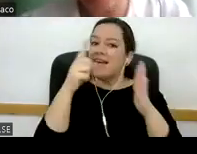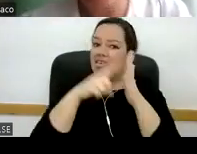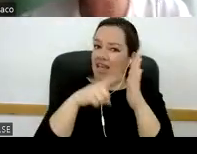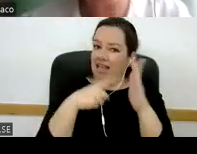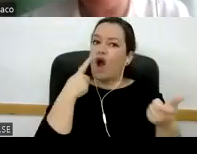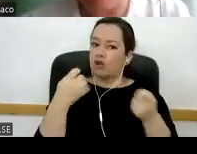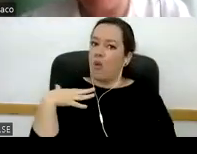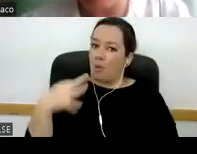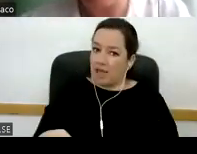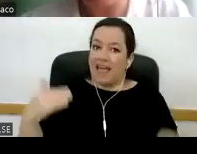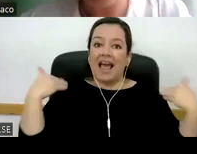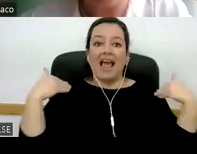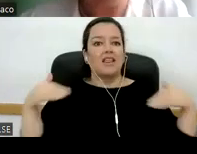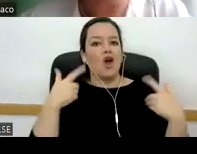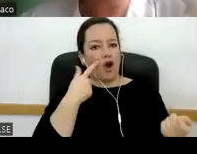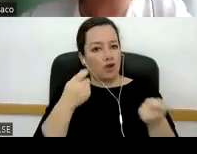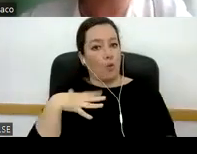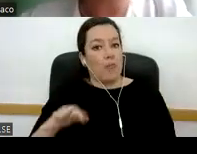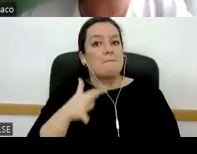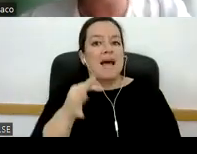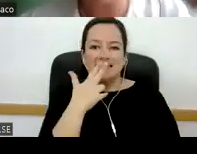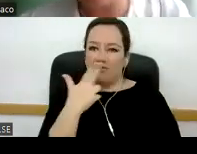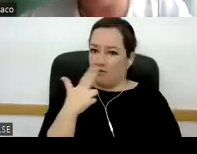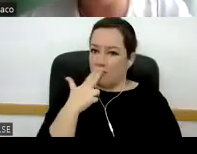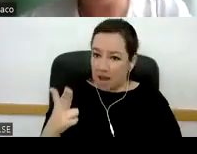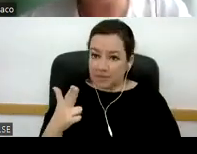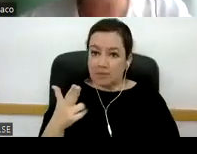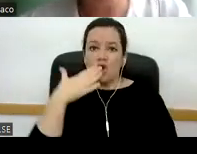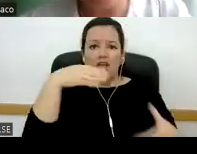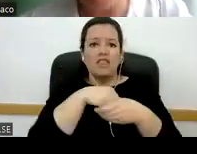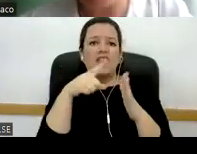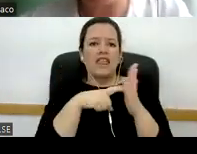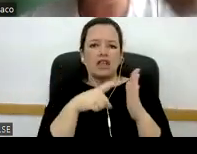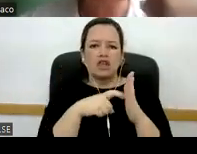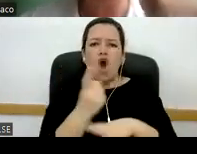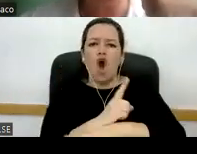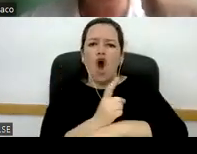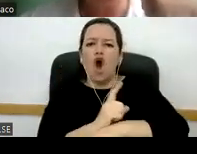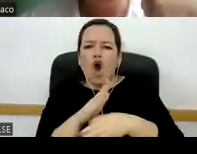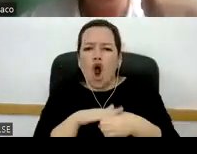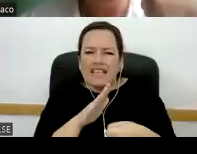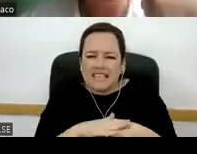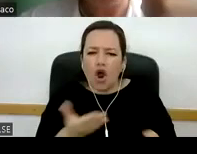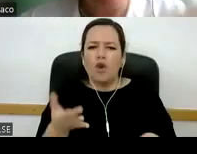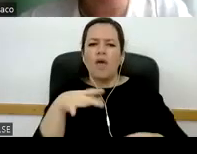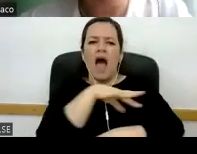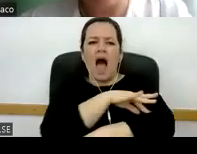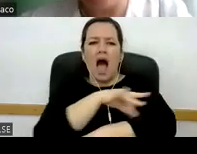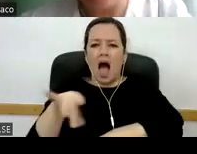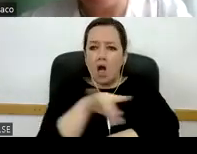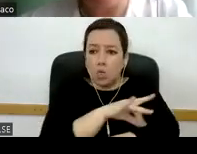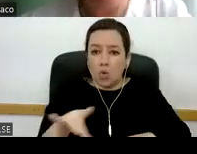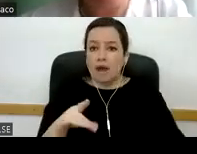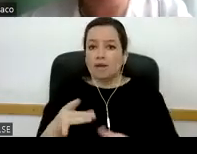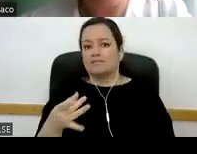ejercicio físico y el tabaco. Y dentro de la dieta, pues los niveles de colesterol, los niveles de azúcar, sobre el ejercicio físico,